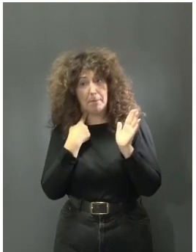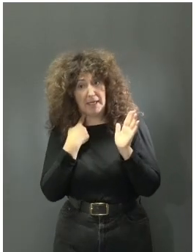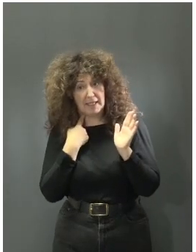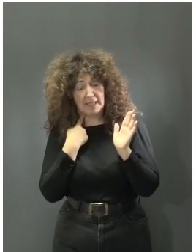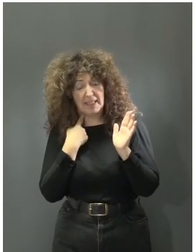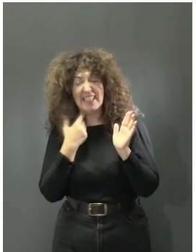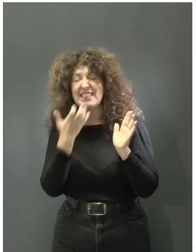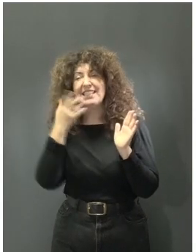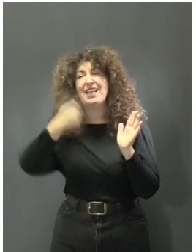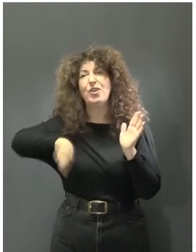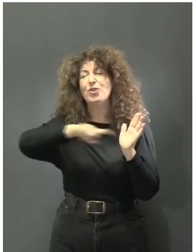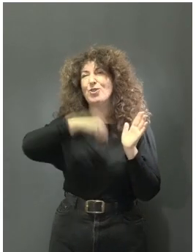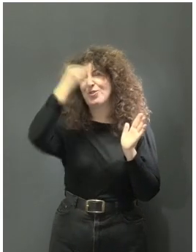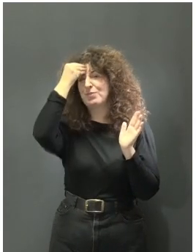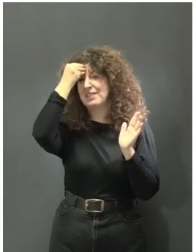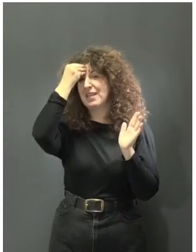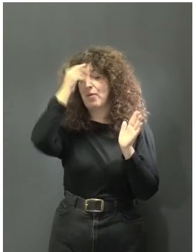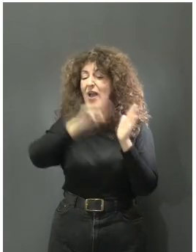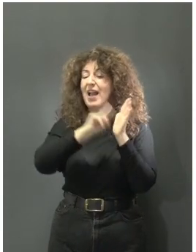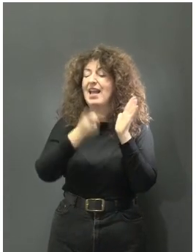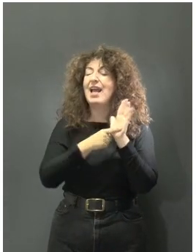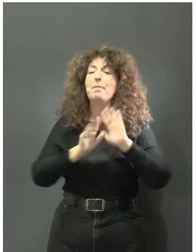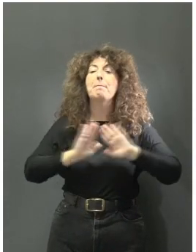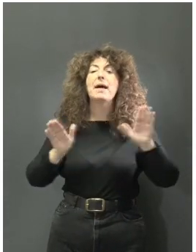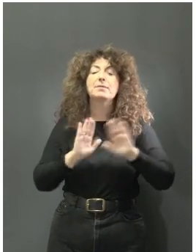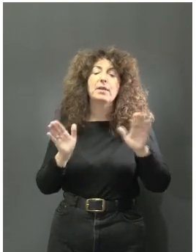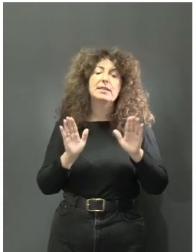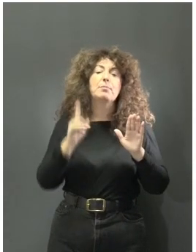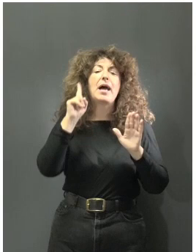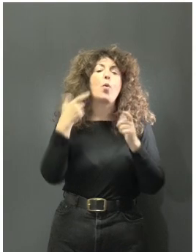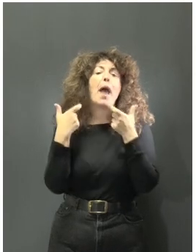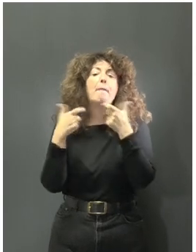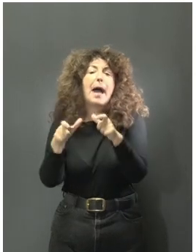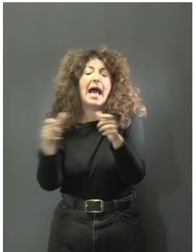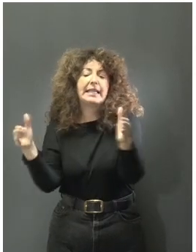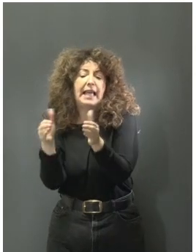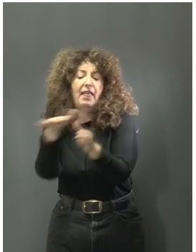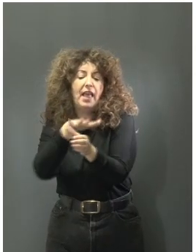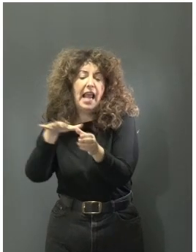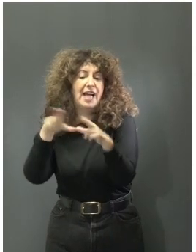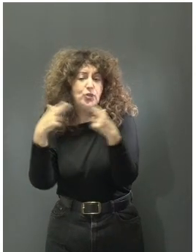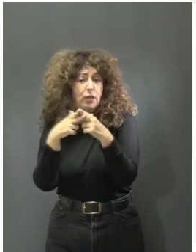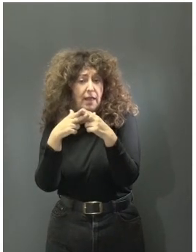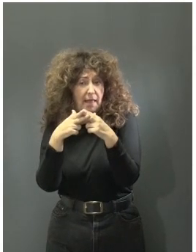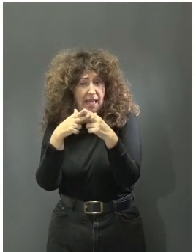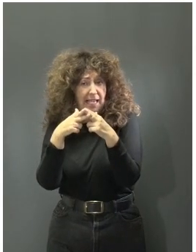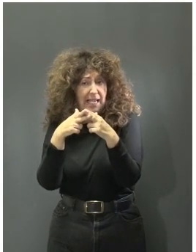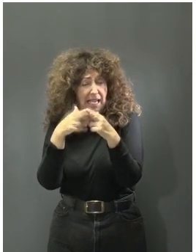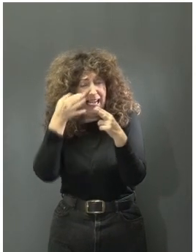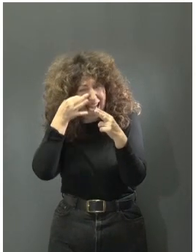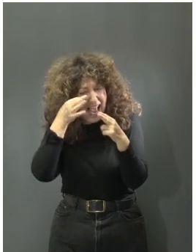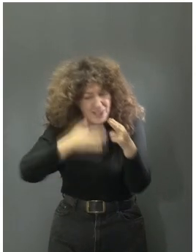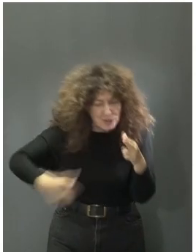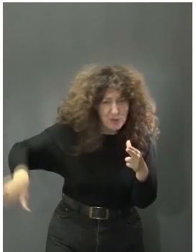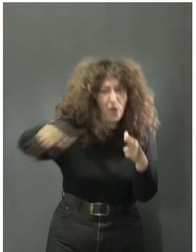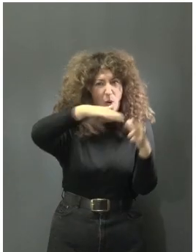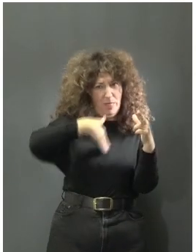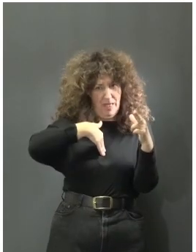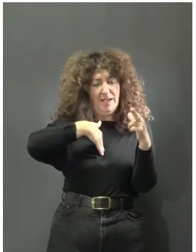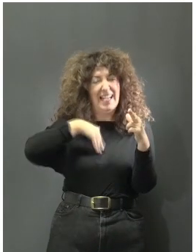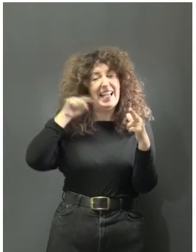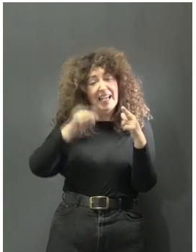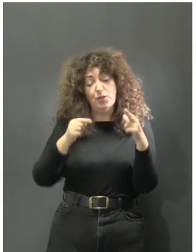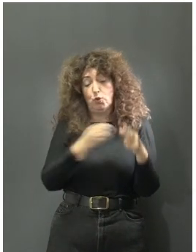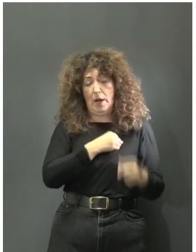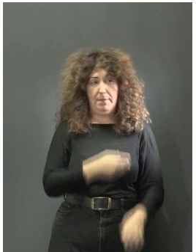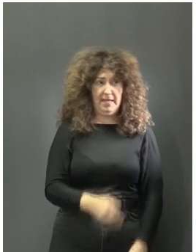realmente pensamos que esta ley solamente es para una parte de la sociedad y no para toda, ¿no? Entonces, creo que eso sí que sería una